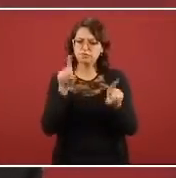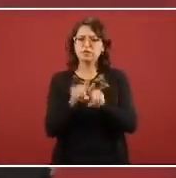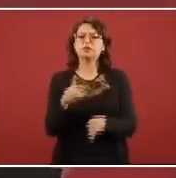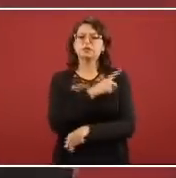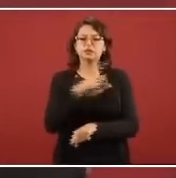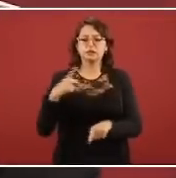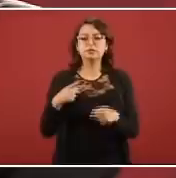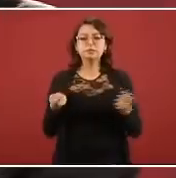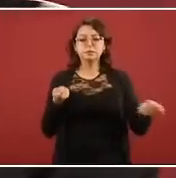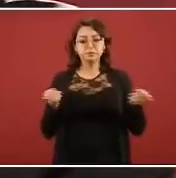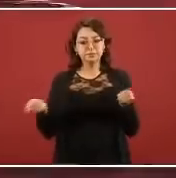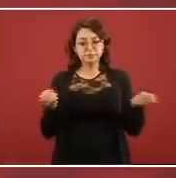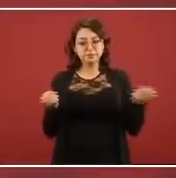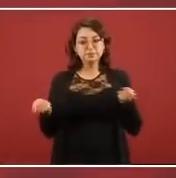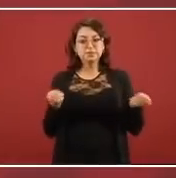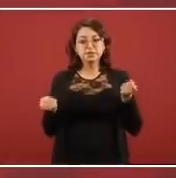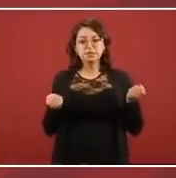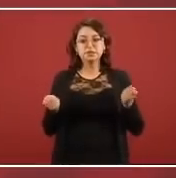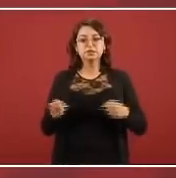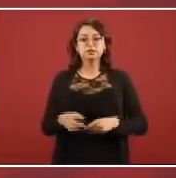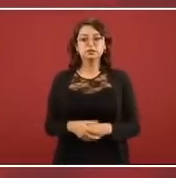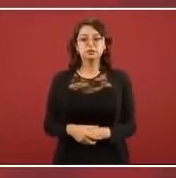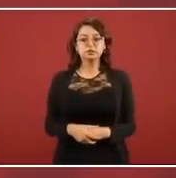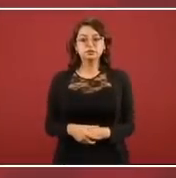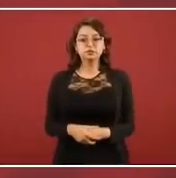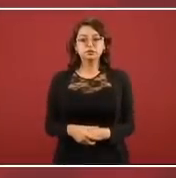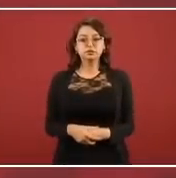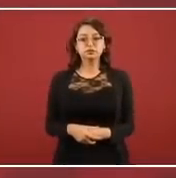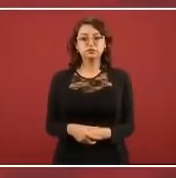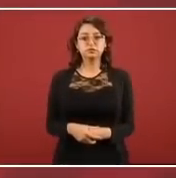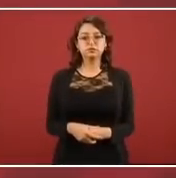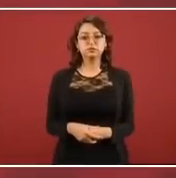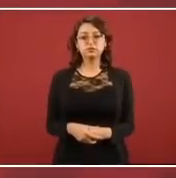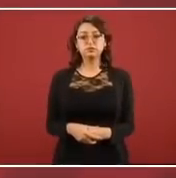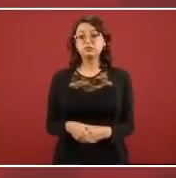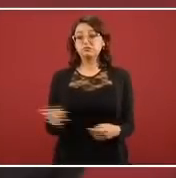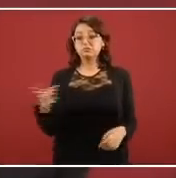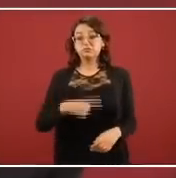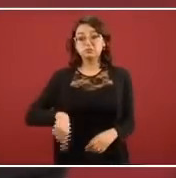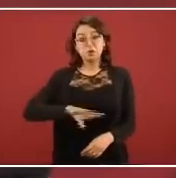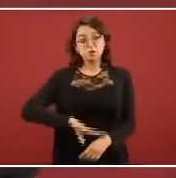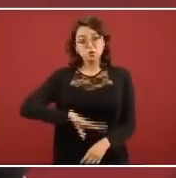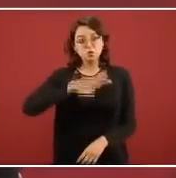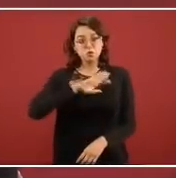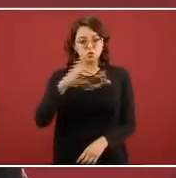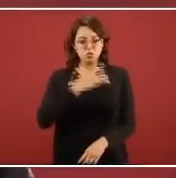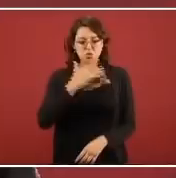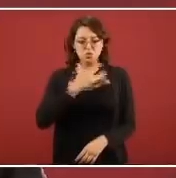Y aunque tengan el corazón caliente, la cabeza fría,